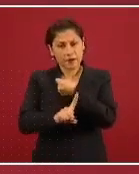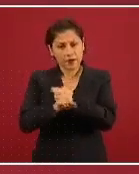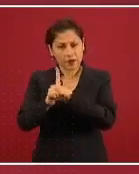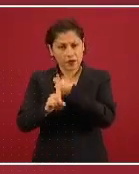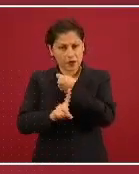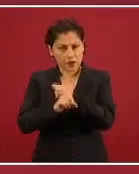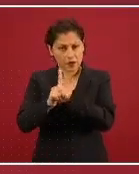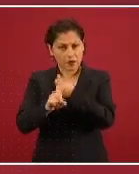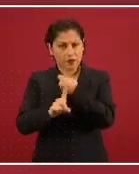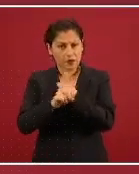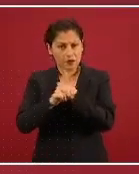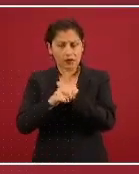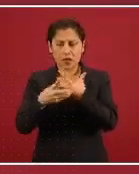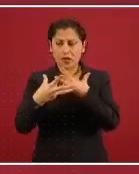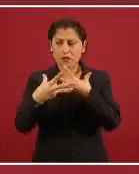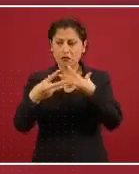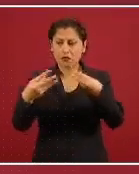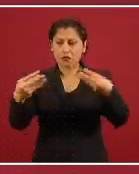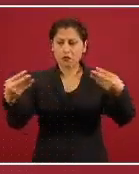de infecciones,